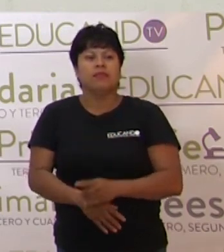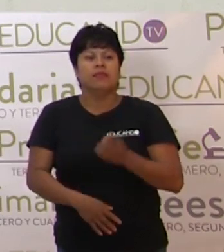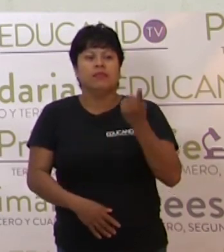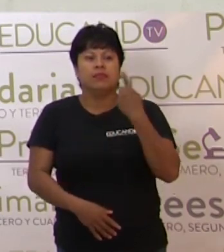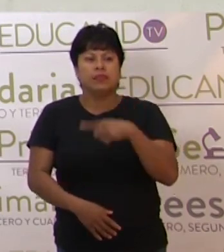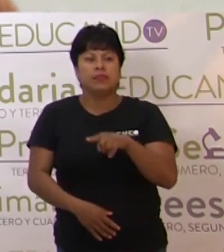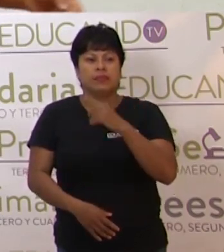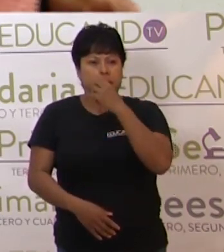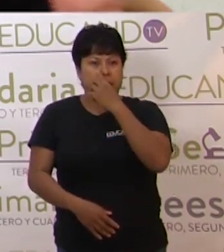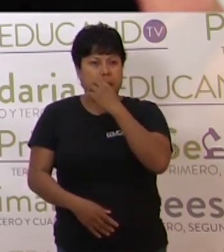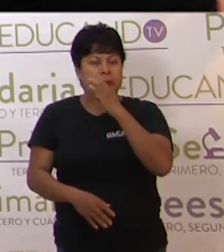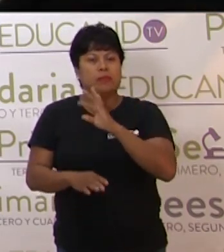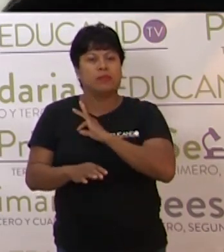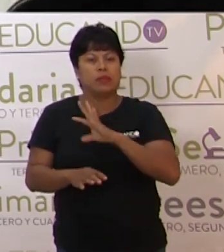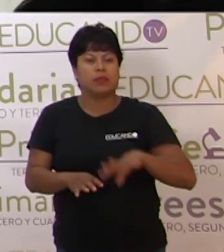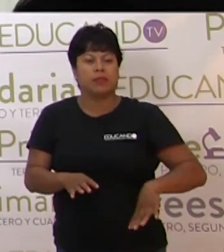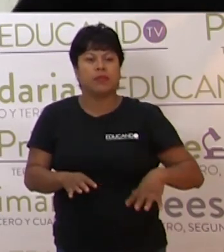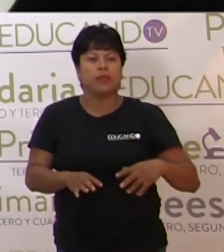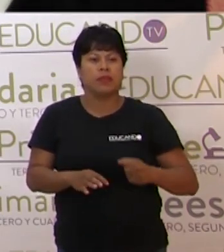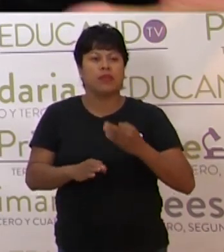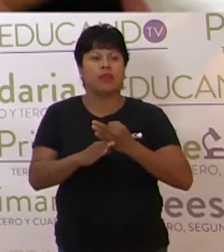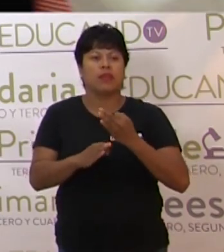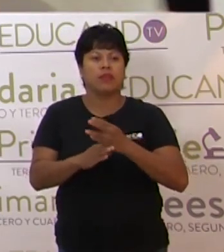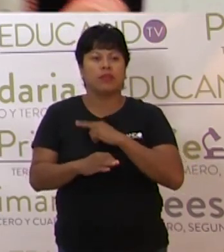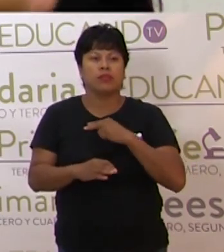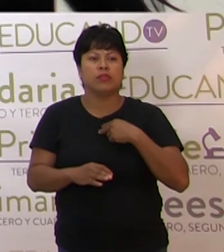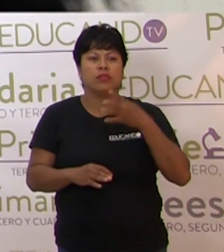para que refuerzan lo que hoy aprendimos